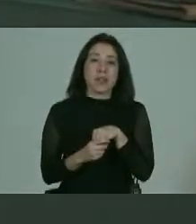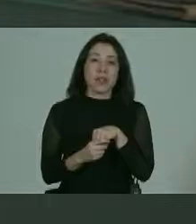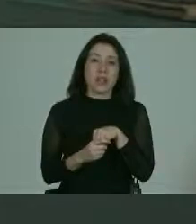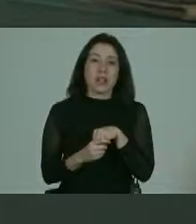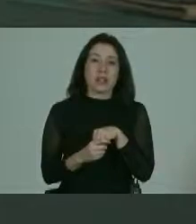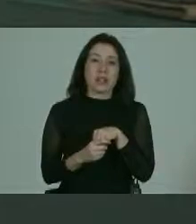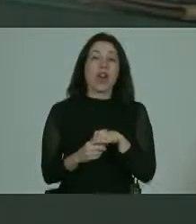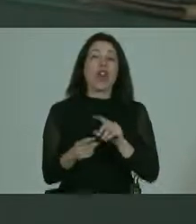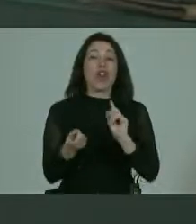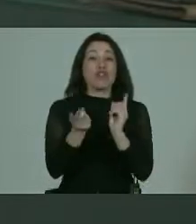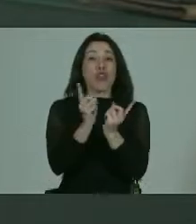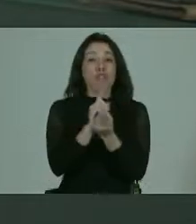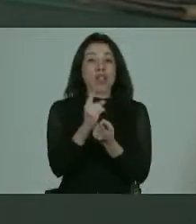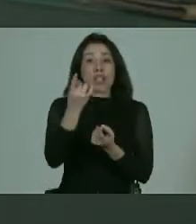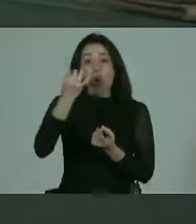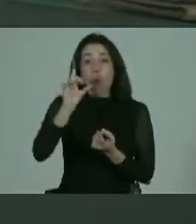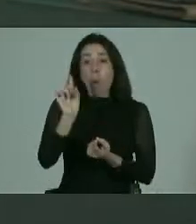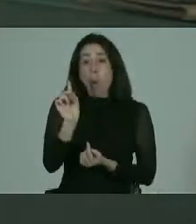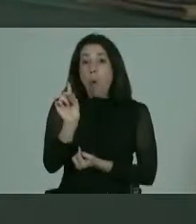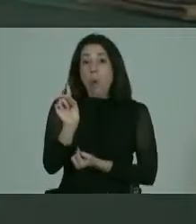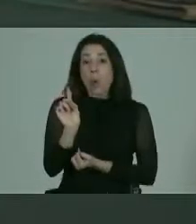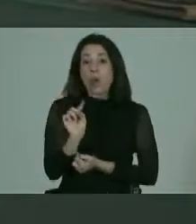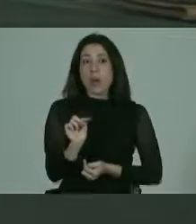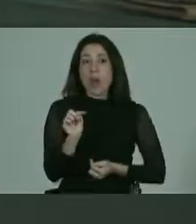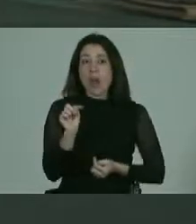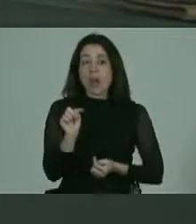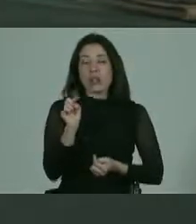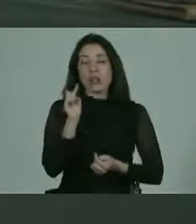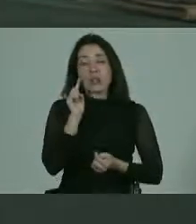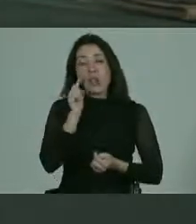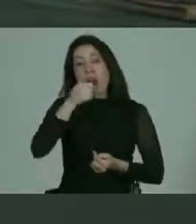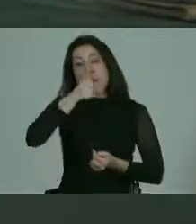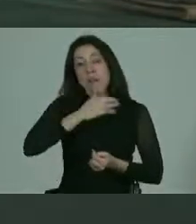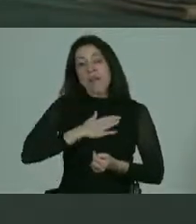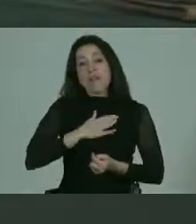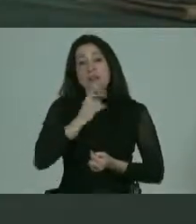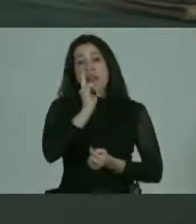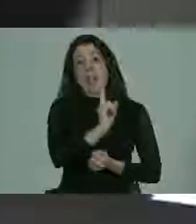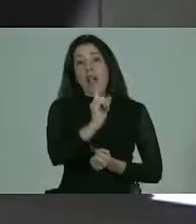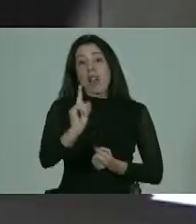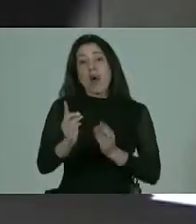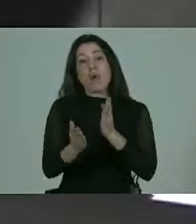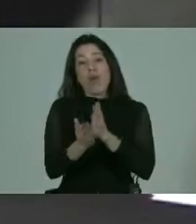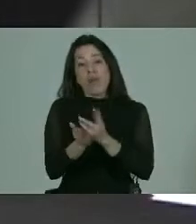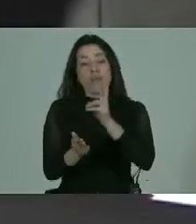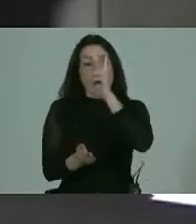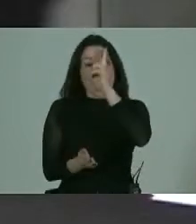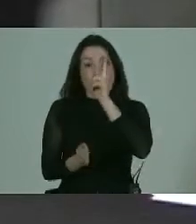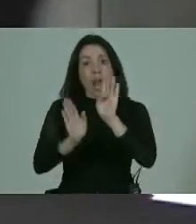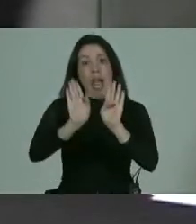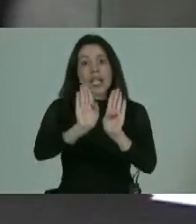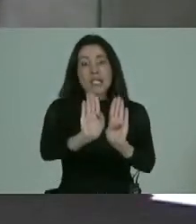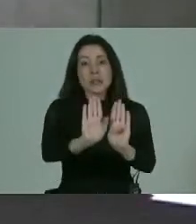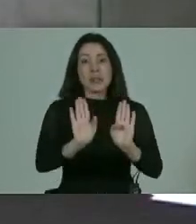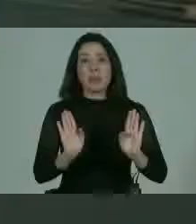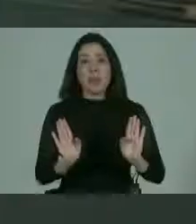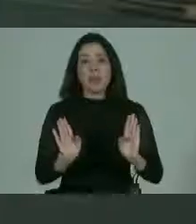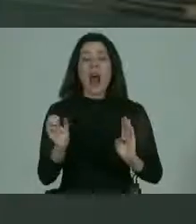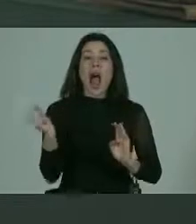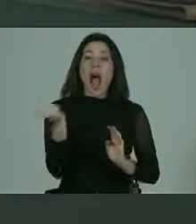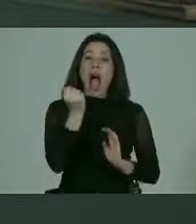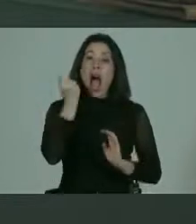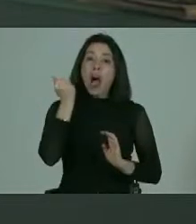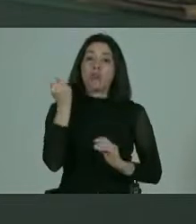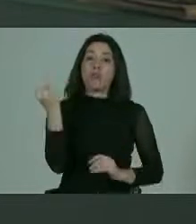que nos hace únicos y esto está en la esfera íntima de cada uno es lo que se tiene que respetar y el respeto a la autonomía